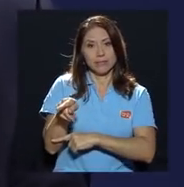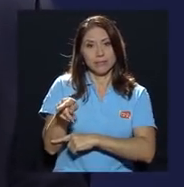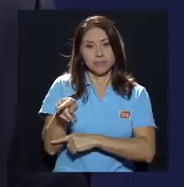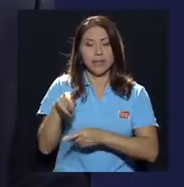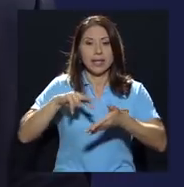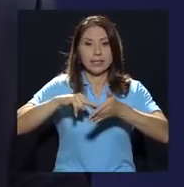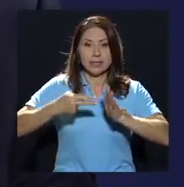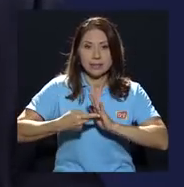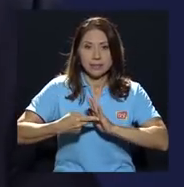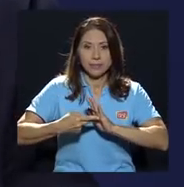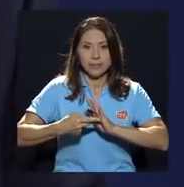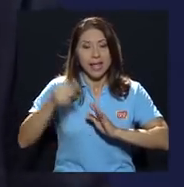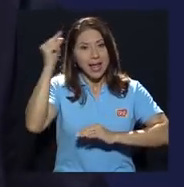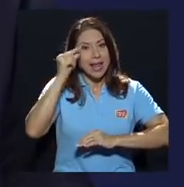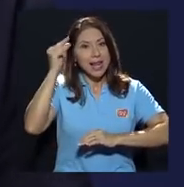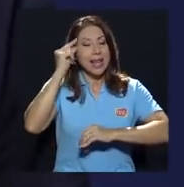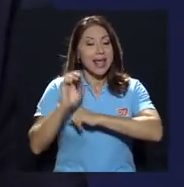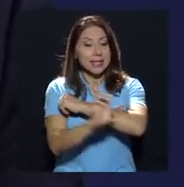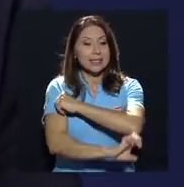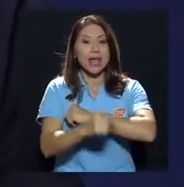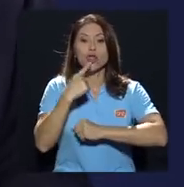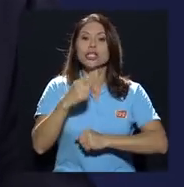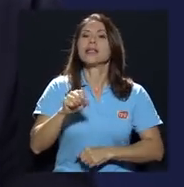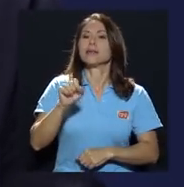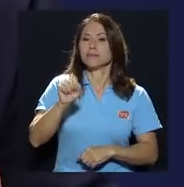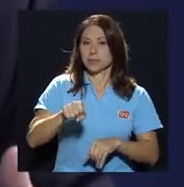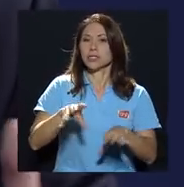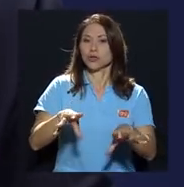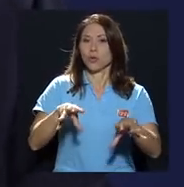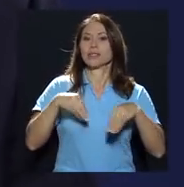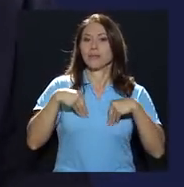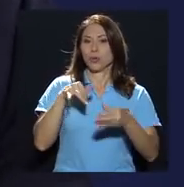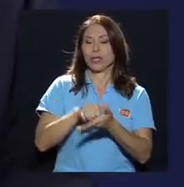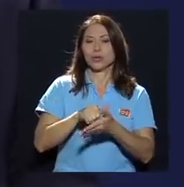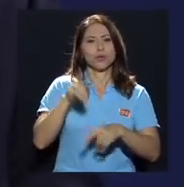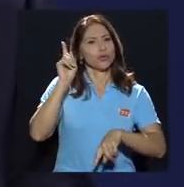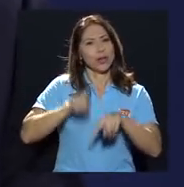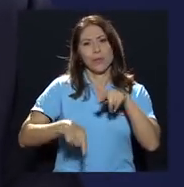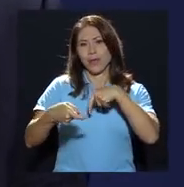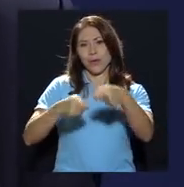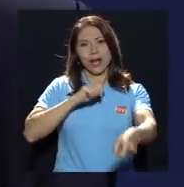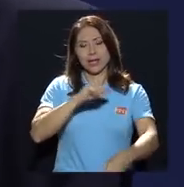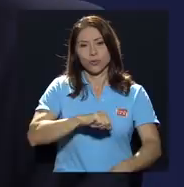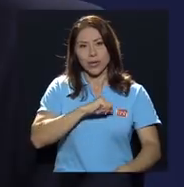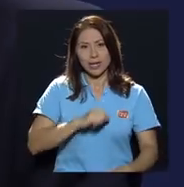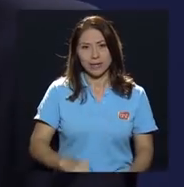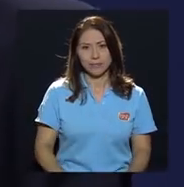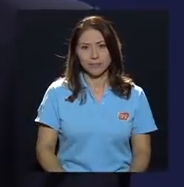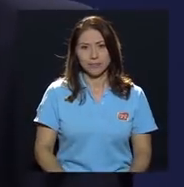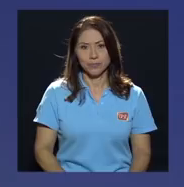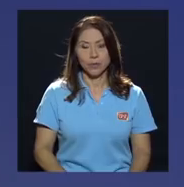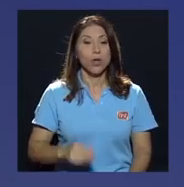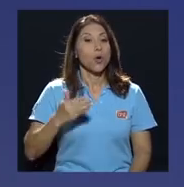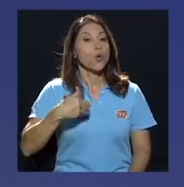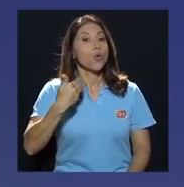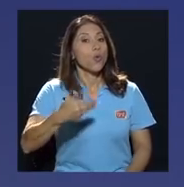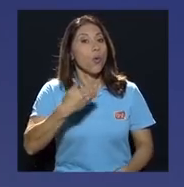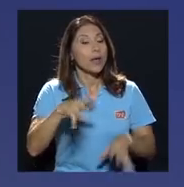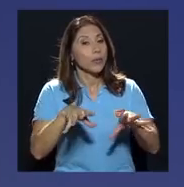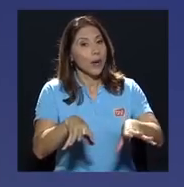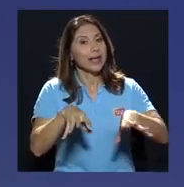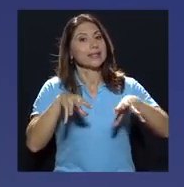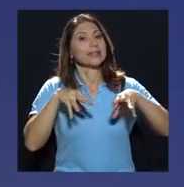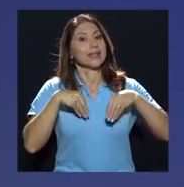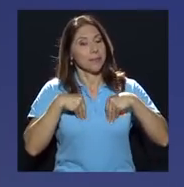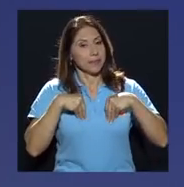corte es decir el estado dice si yo acepto esto así es que no se le puede violar la soberanía cuando cuando